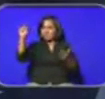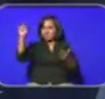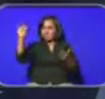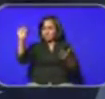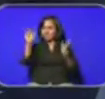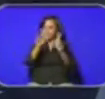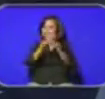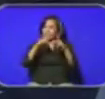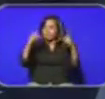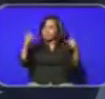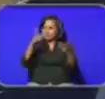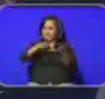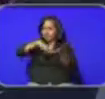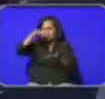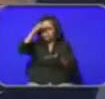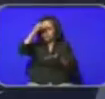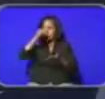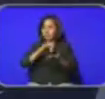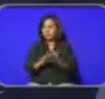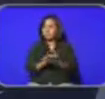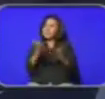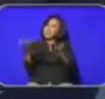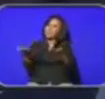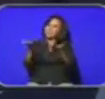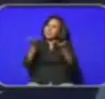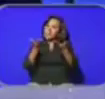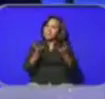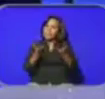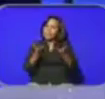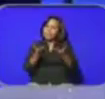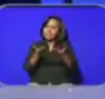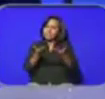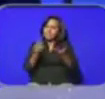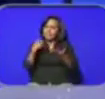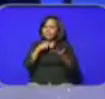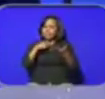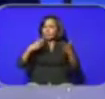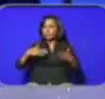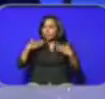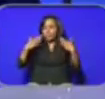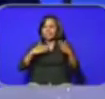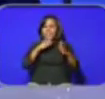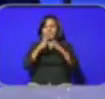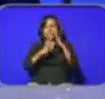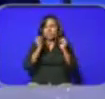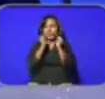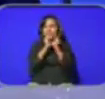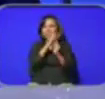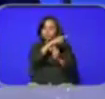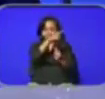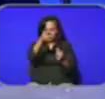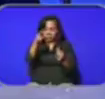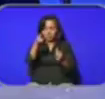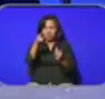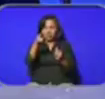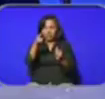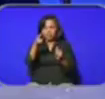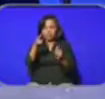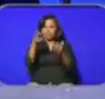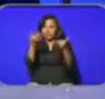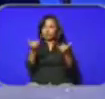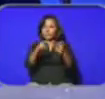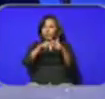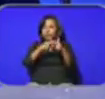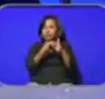bueno, bienvenidos. Encantado de compartir esta noche junto a ustedes. Y bueno, el tema para iniciar de una vez, ministro,